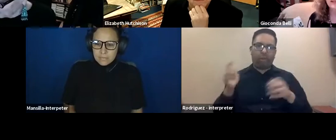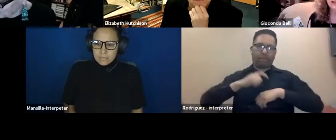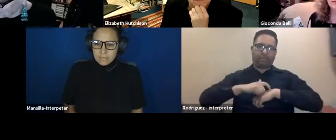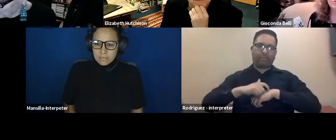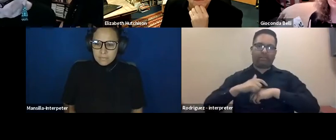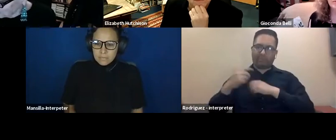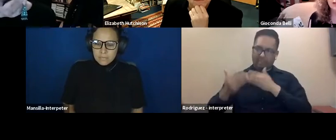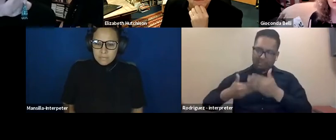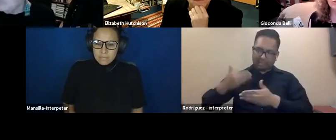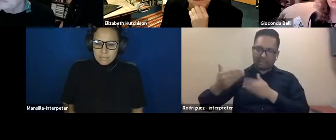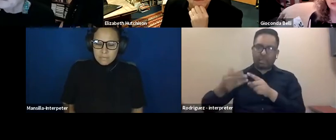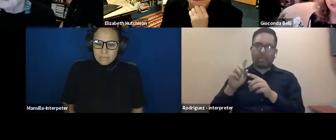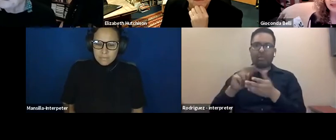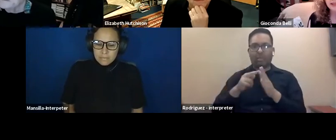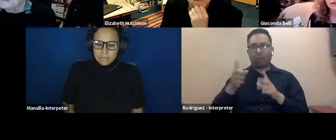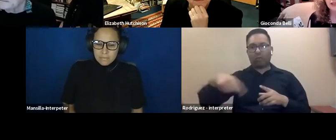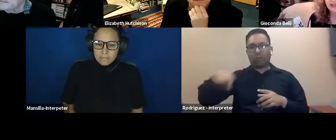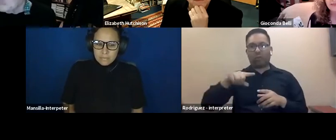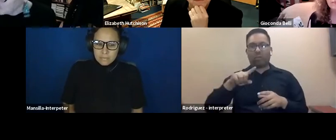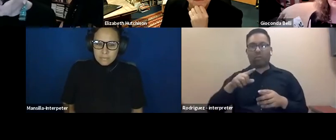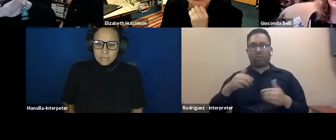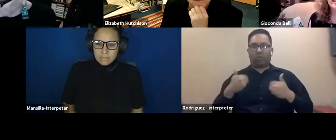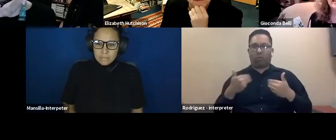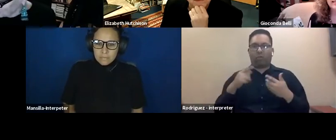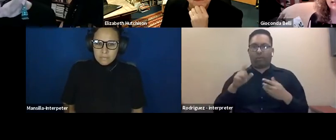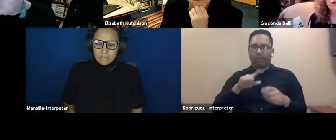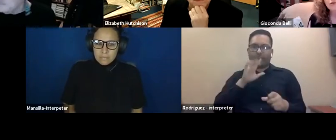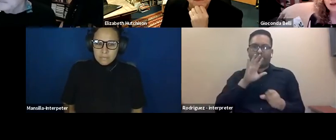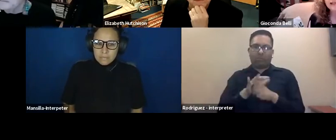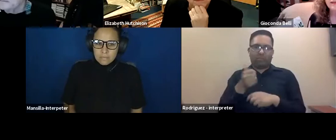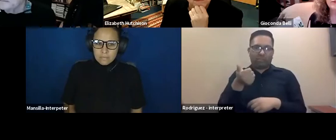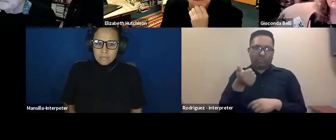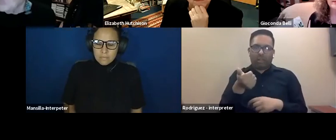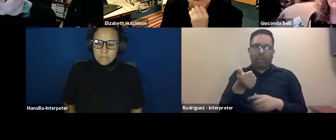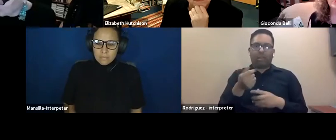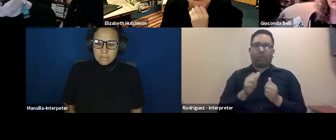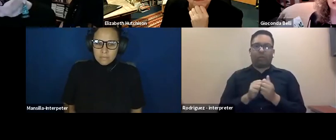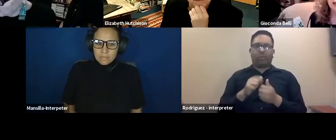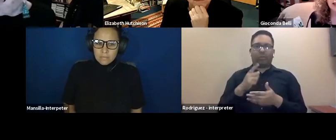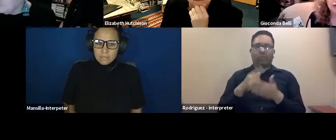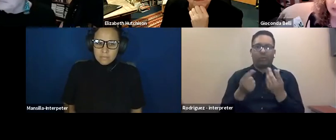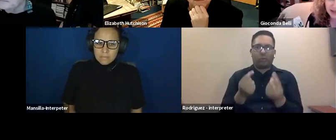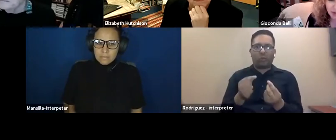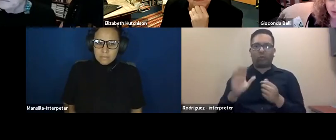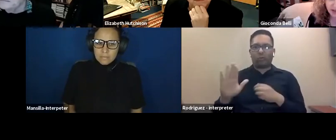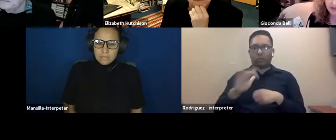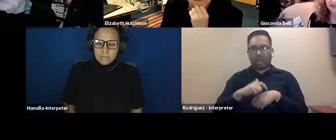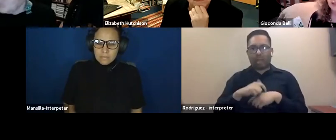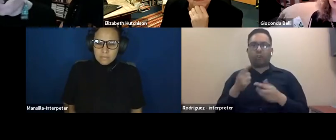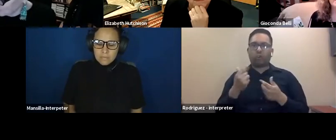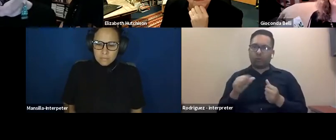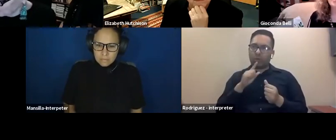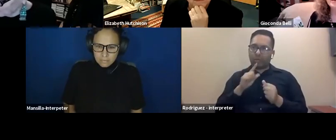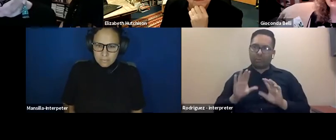comprometer con su vida, con el presente, con el tiempo, y hacer lo más que puedan para empujar el carro de la historia.